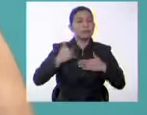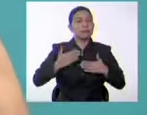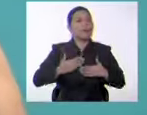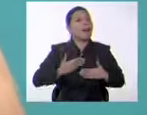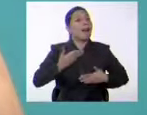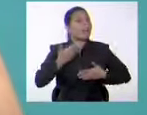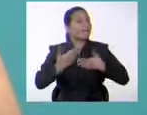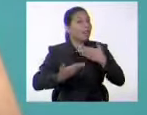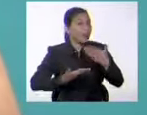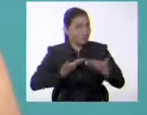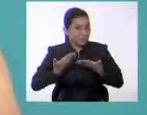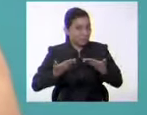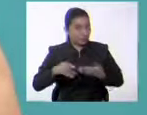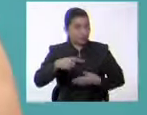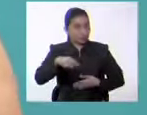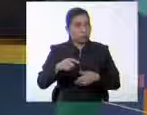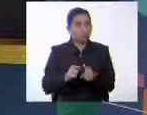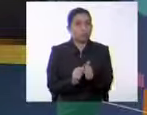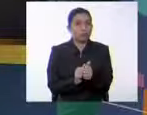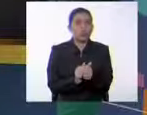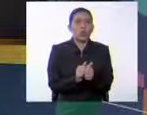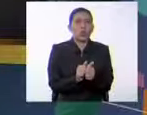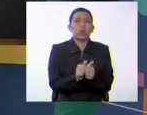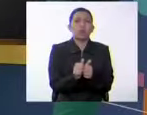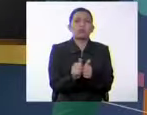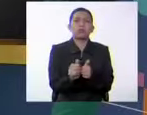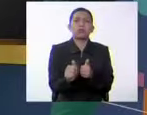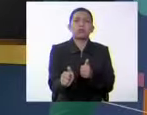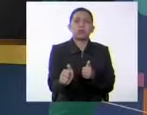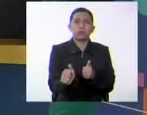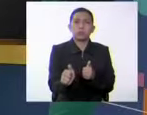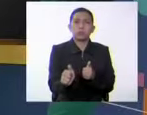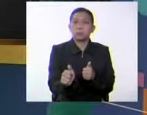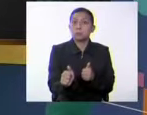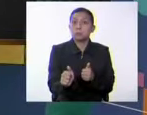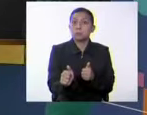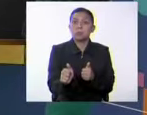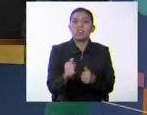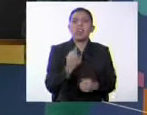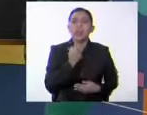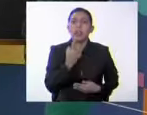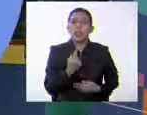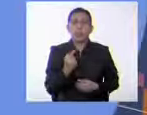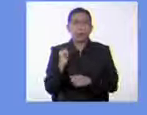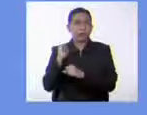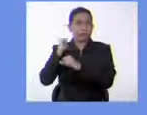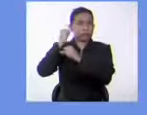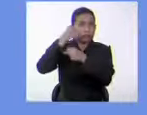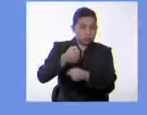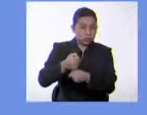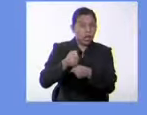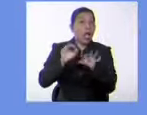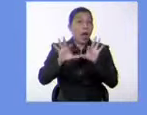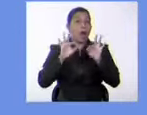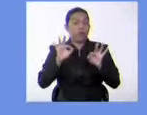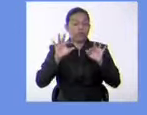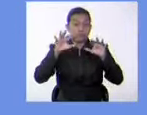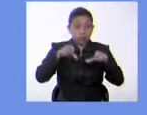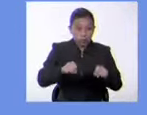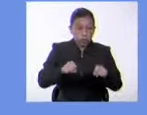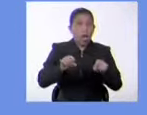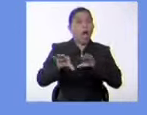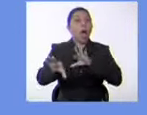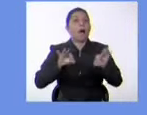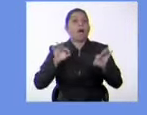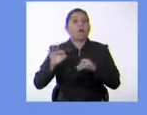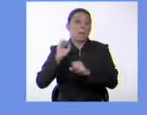de avanzada y llegaron y le llaman quién conquistó, ¿verdad? Unos descubrieron y otros conquistaron, así